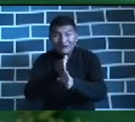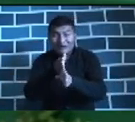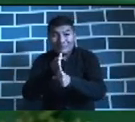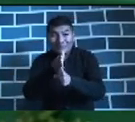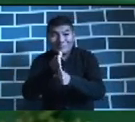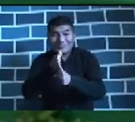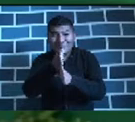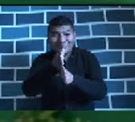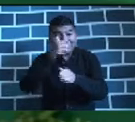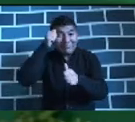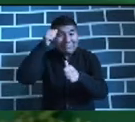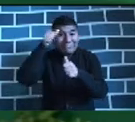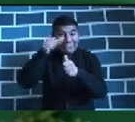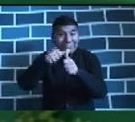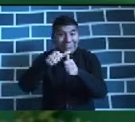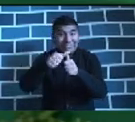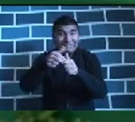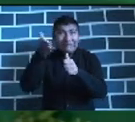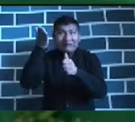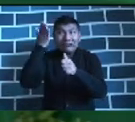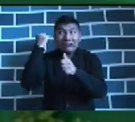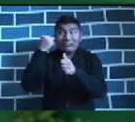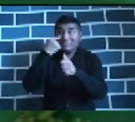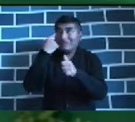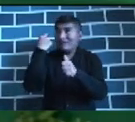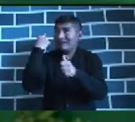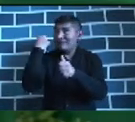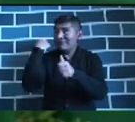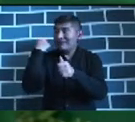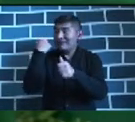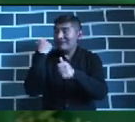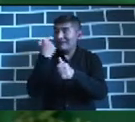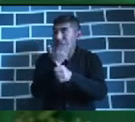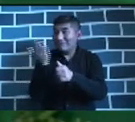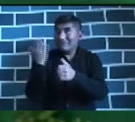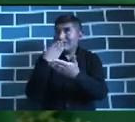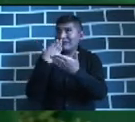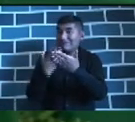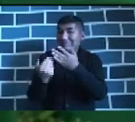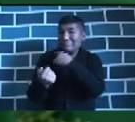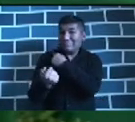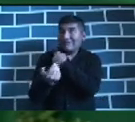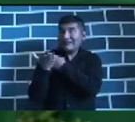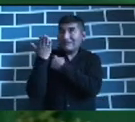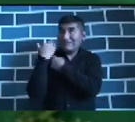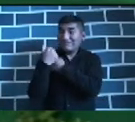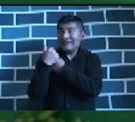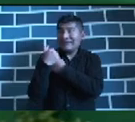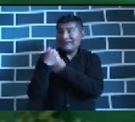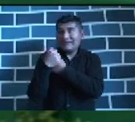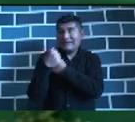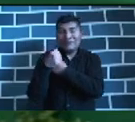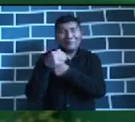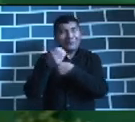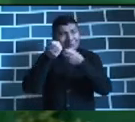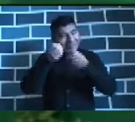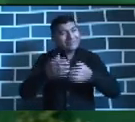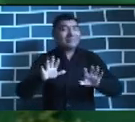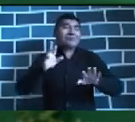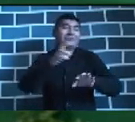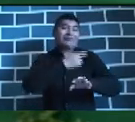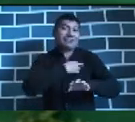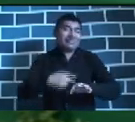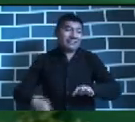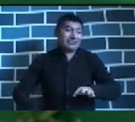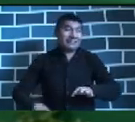acordándote siempre de lo que dejaste de la comodidad que tenías antes de lo que antes vivía no sirves para el reino